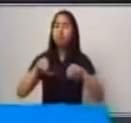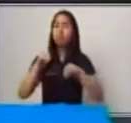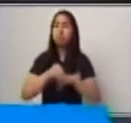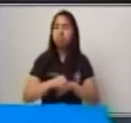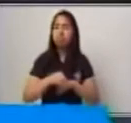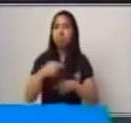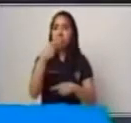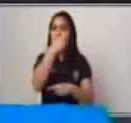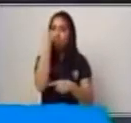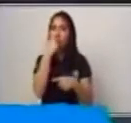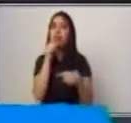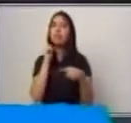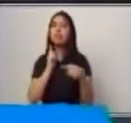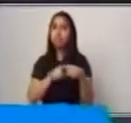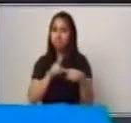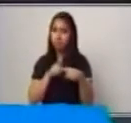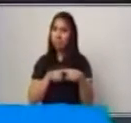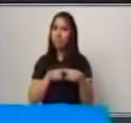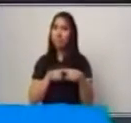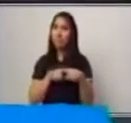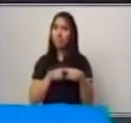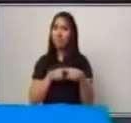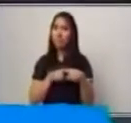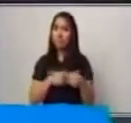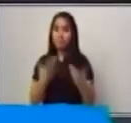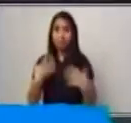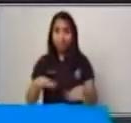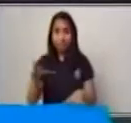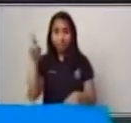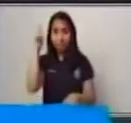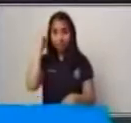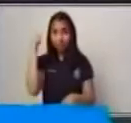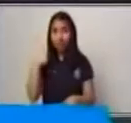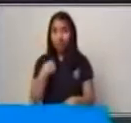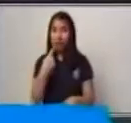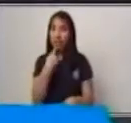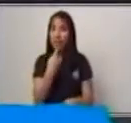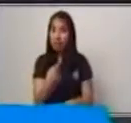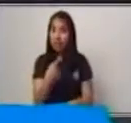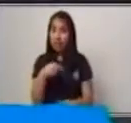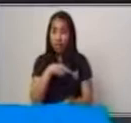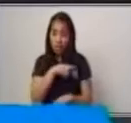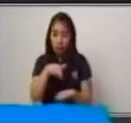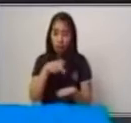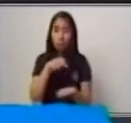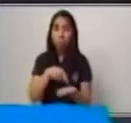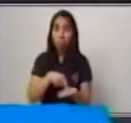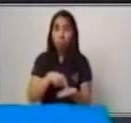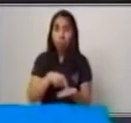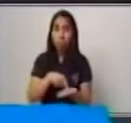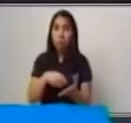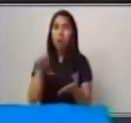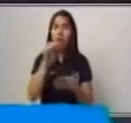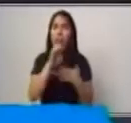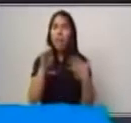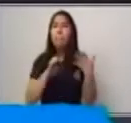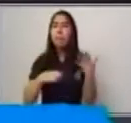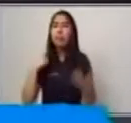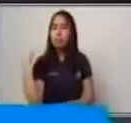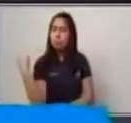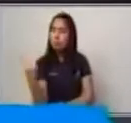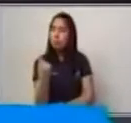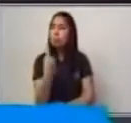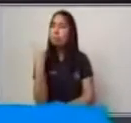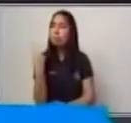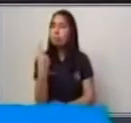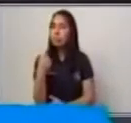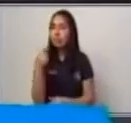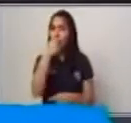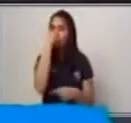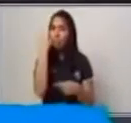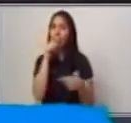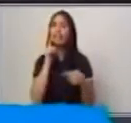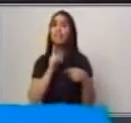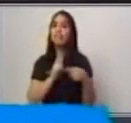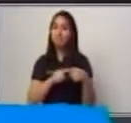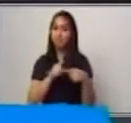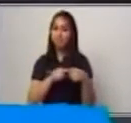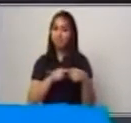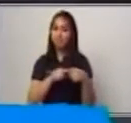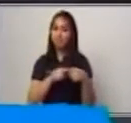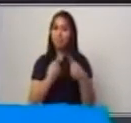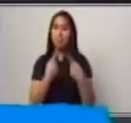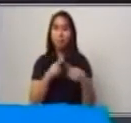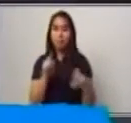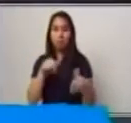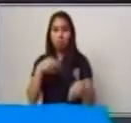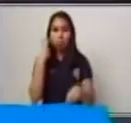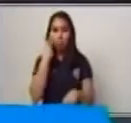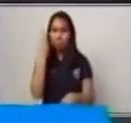el elemento principal del sujeto. Ahora, en este fragmento, ¿de qué crees que está